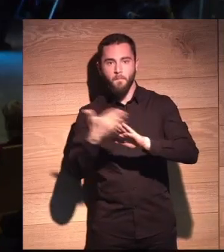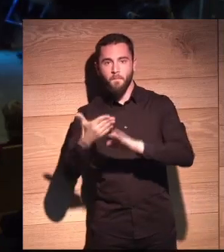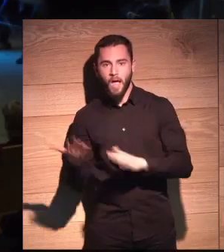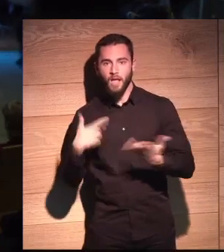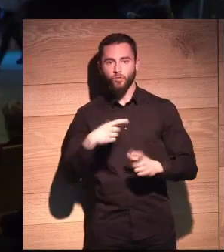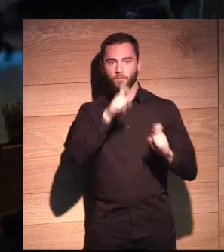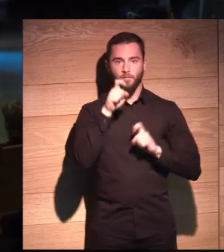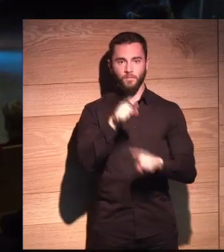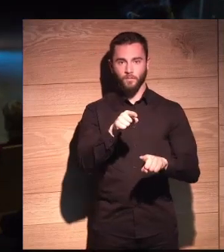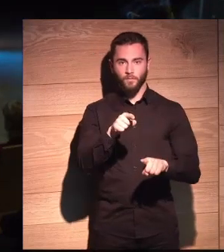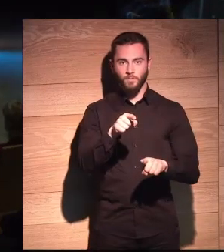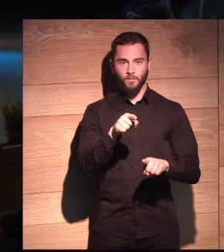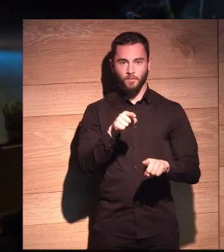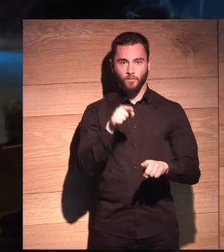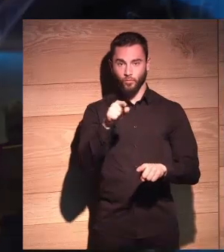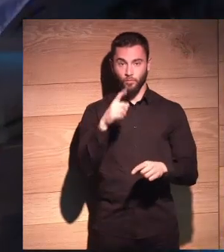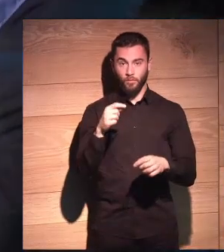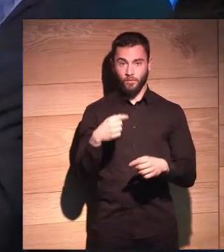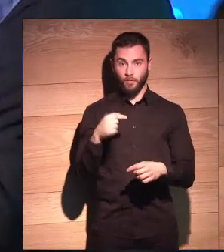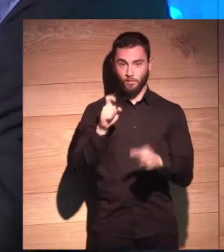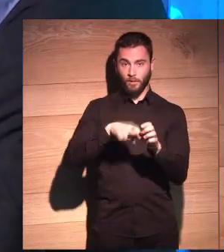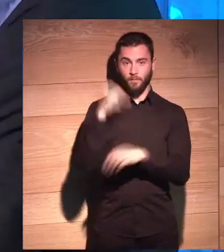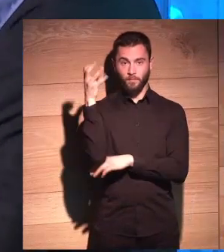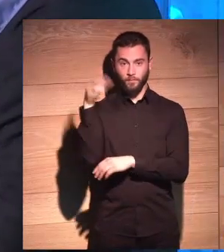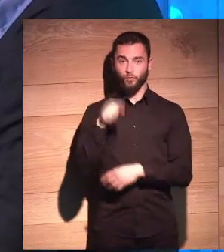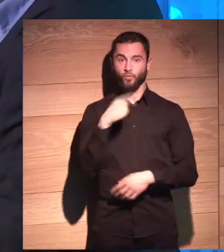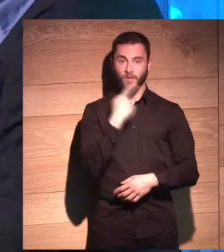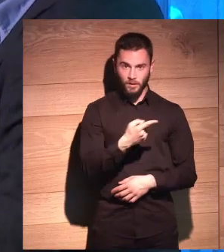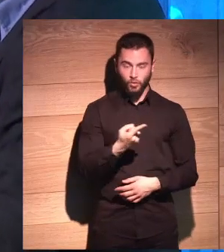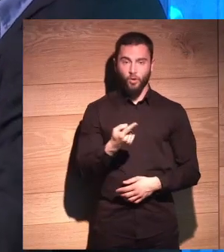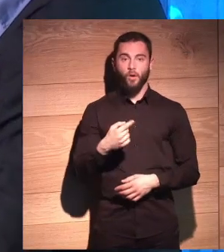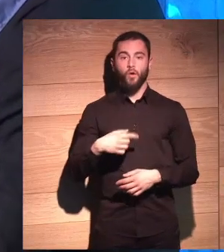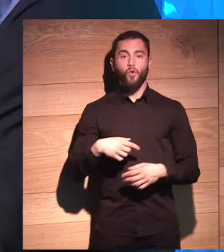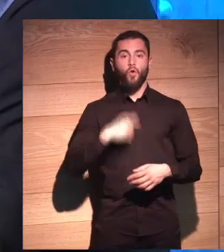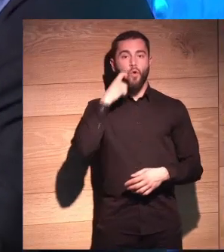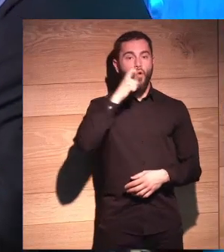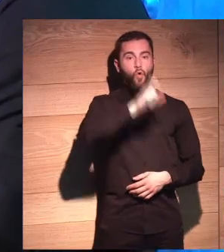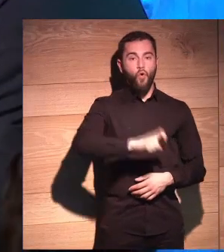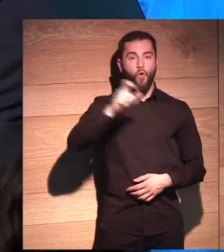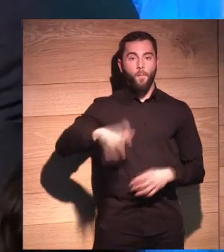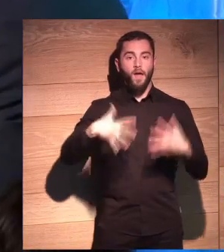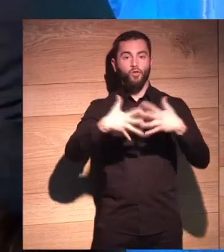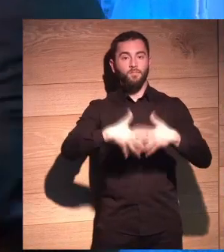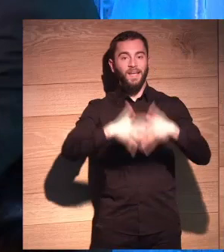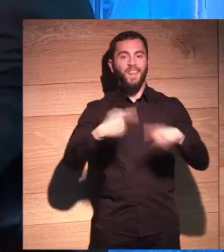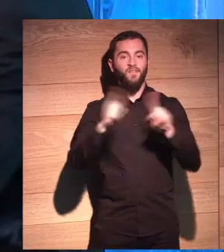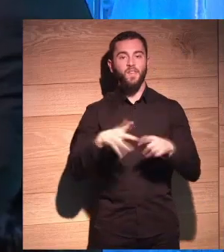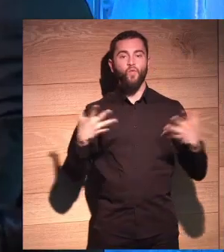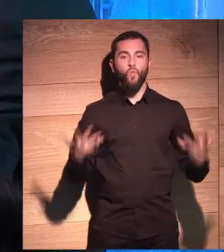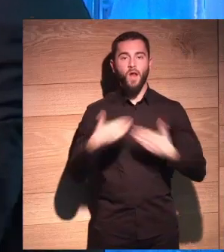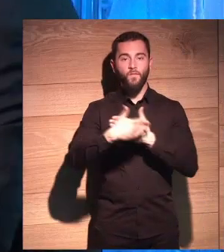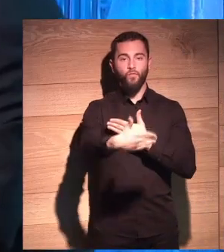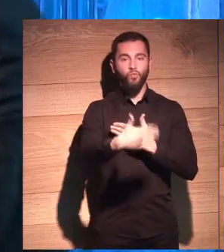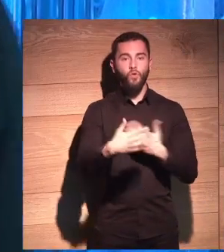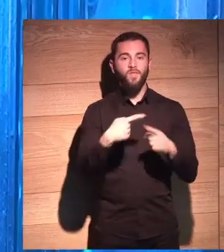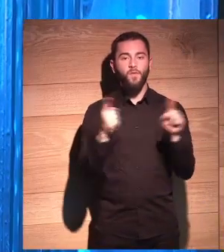cuestión sería, que también la has apuntado en tu intervención, ¿qué nos diferencia a los humanos de la máquina en este momento y en el futuro